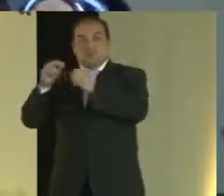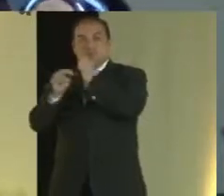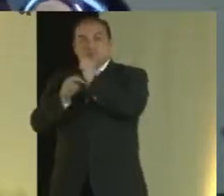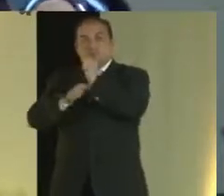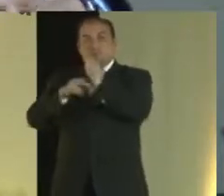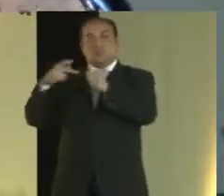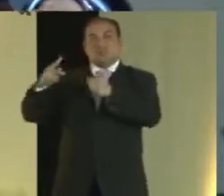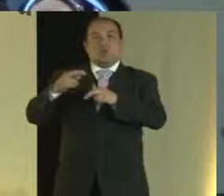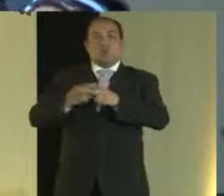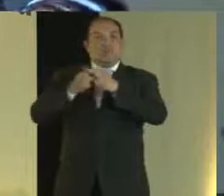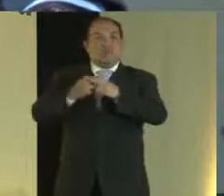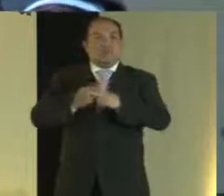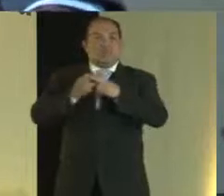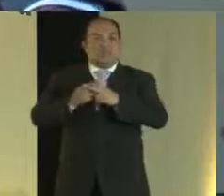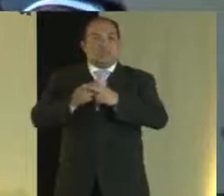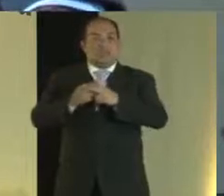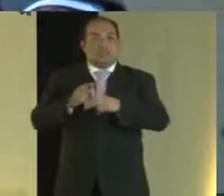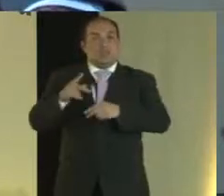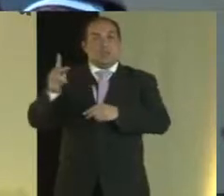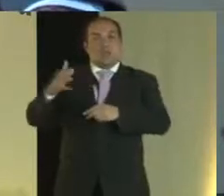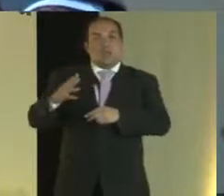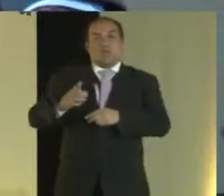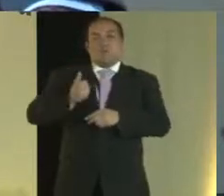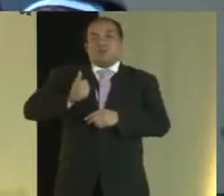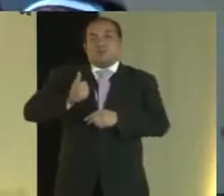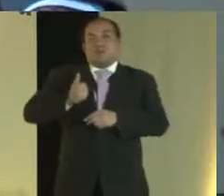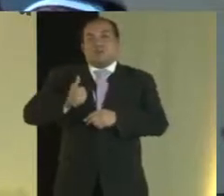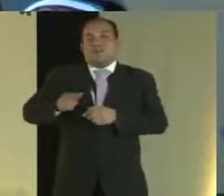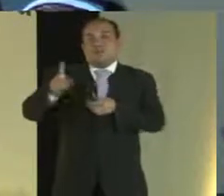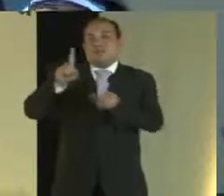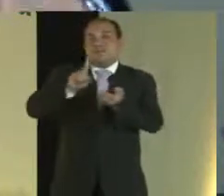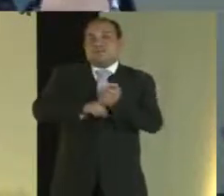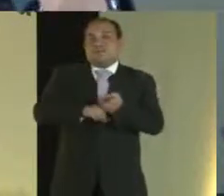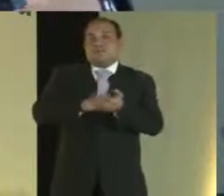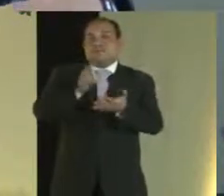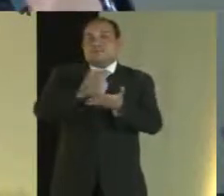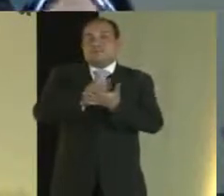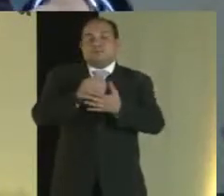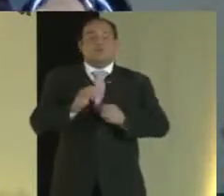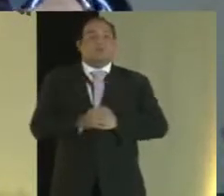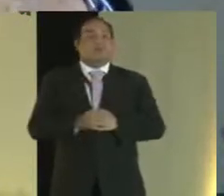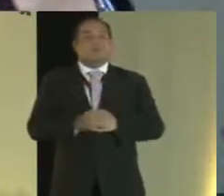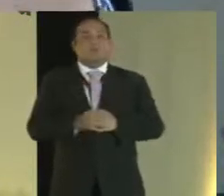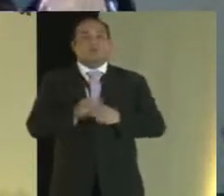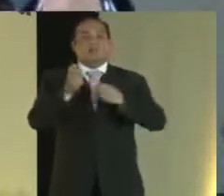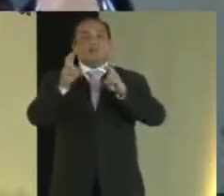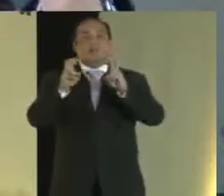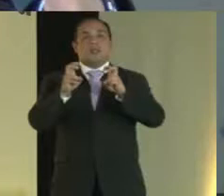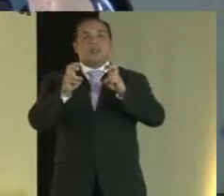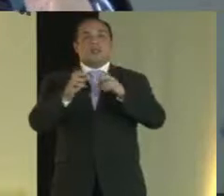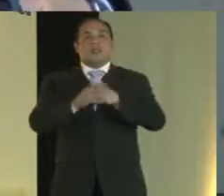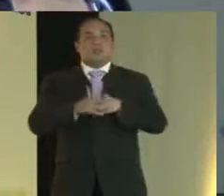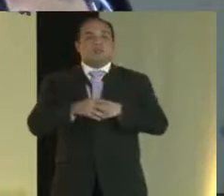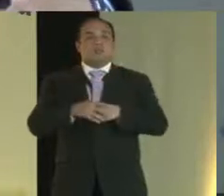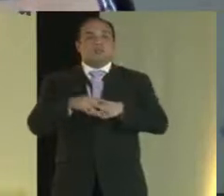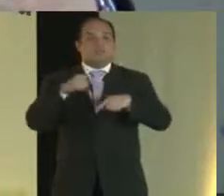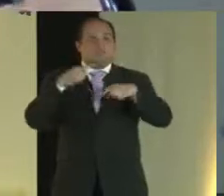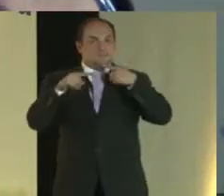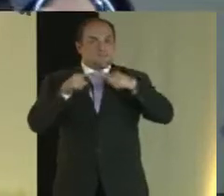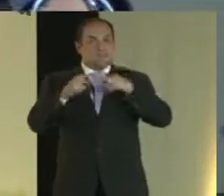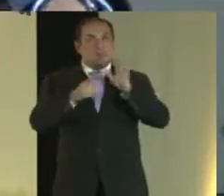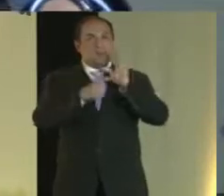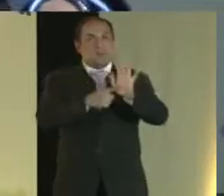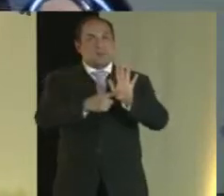sus riquezas para su provecho estrictamente personal. Este caso tan escandaloso es una muestra evidente de